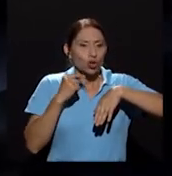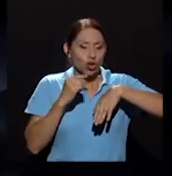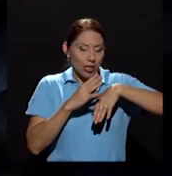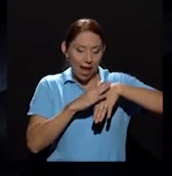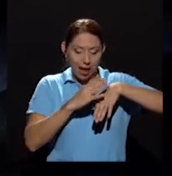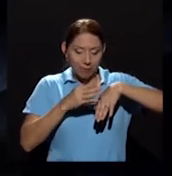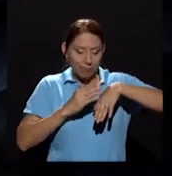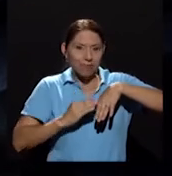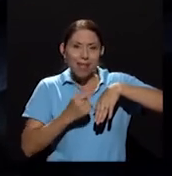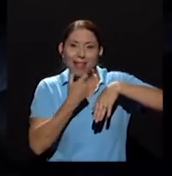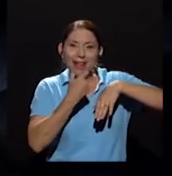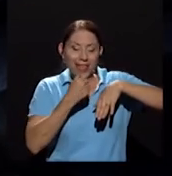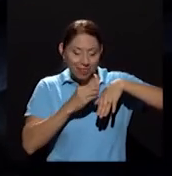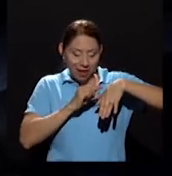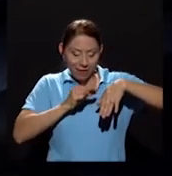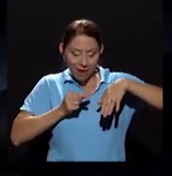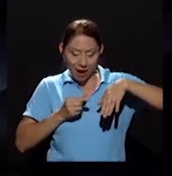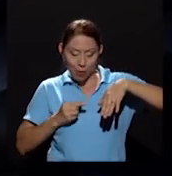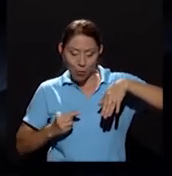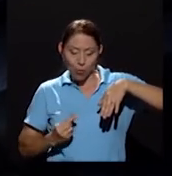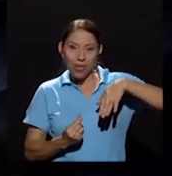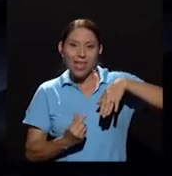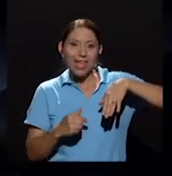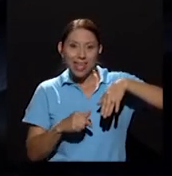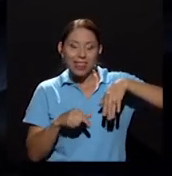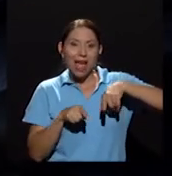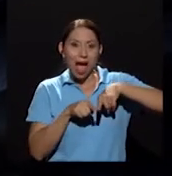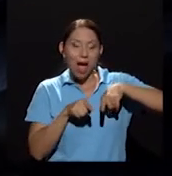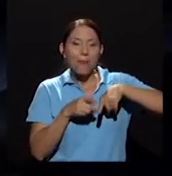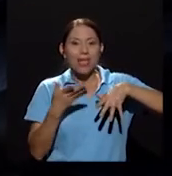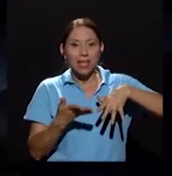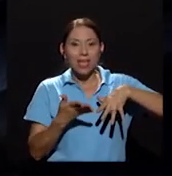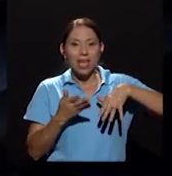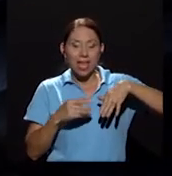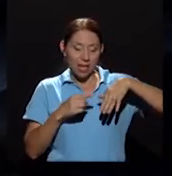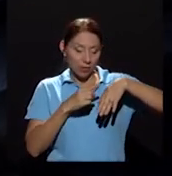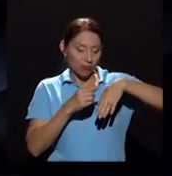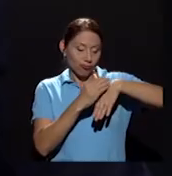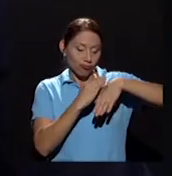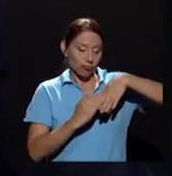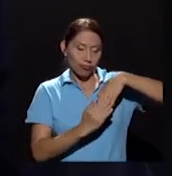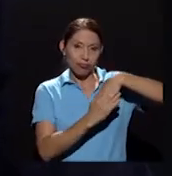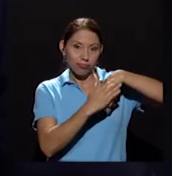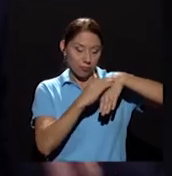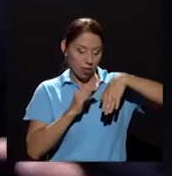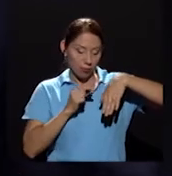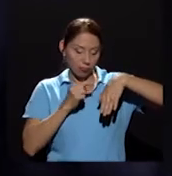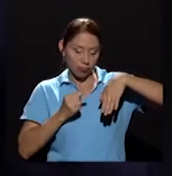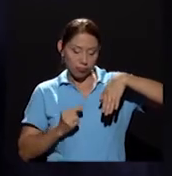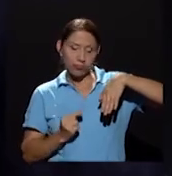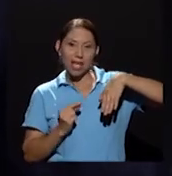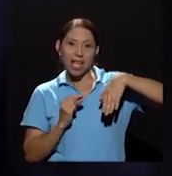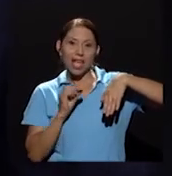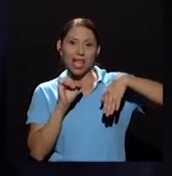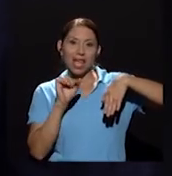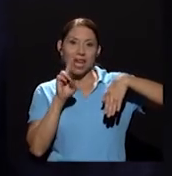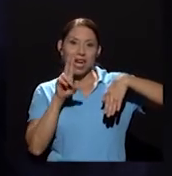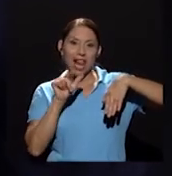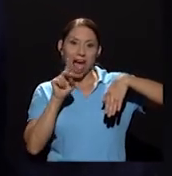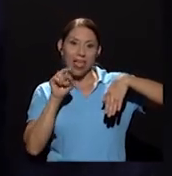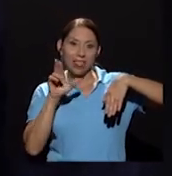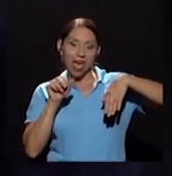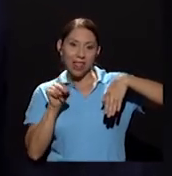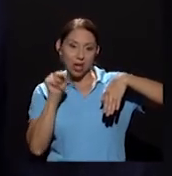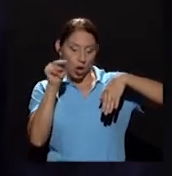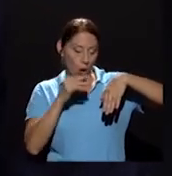todo en inglaterra y como nogales y y la misma irlanda del norte pues conforman uno de estos centros